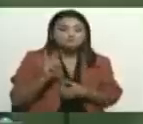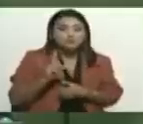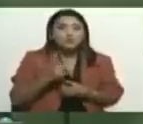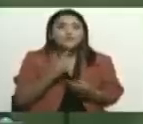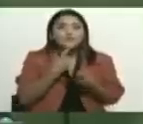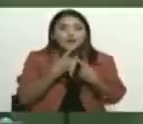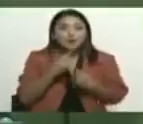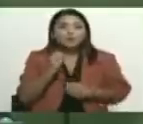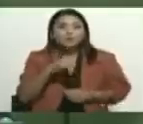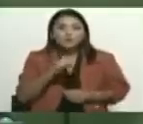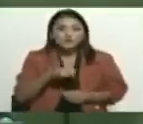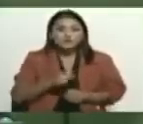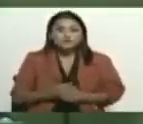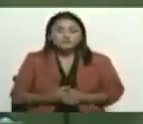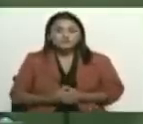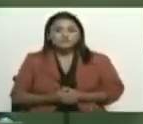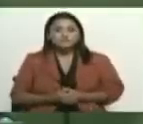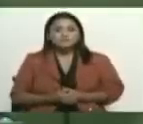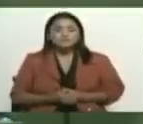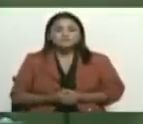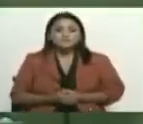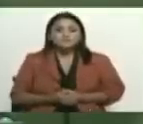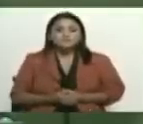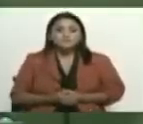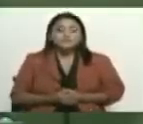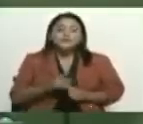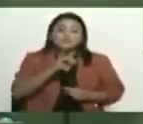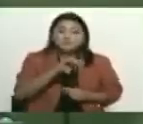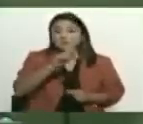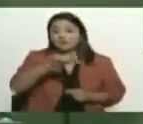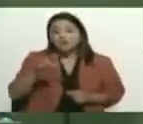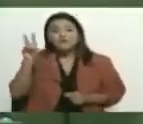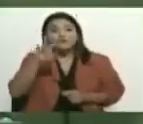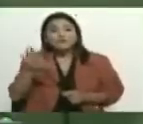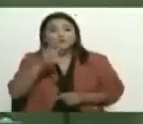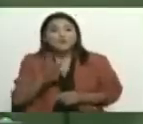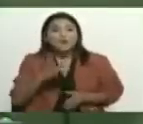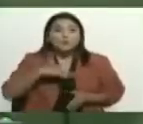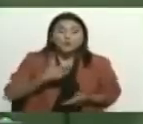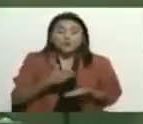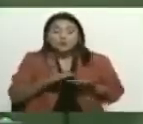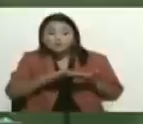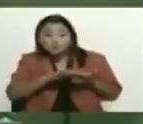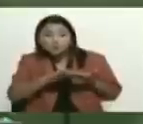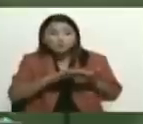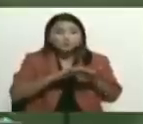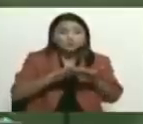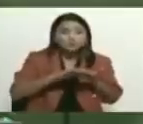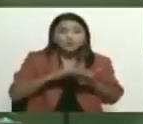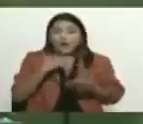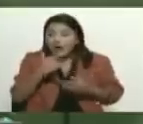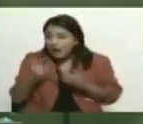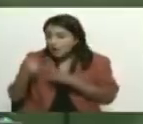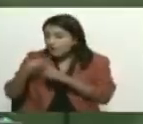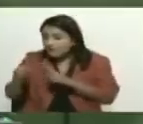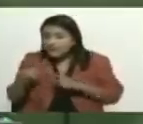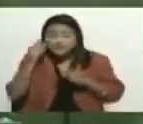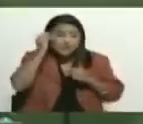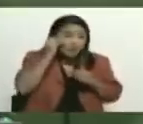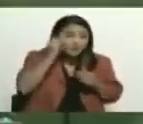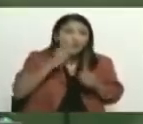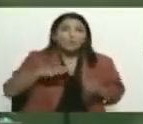sin injerencias ni tutelajes de ningún tipo, dirimir en el marco de nuestra Constitución Nacional las diferencias que existen en nuestra nación